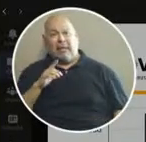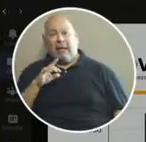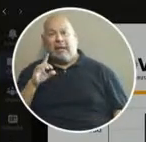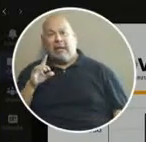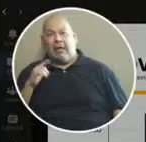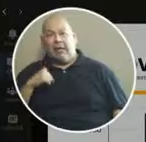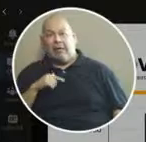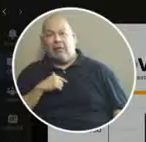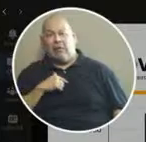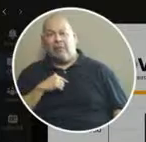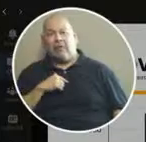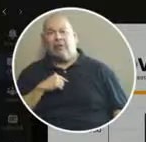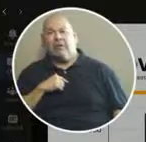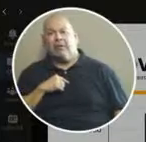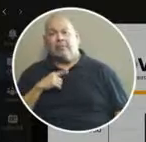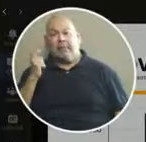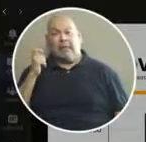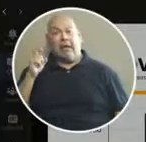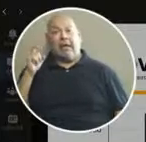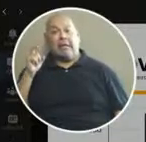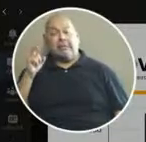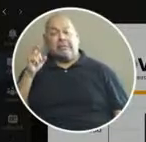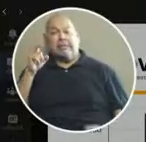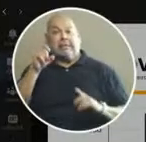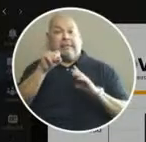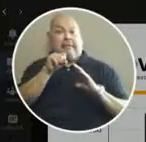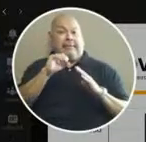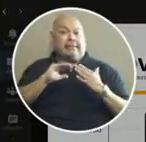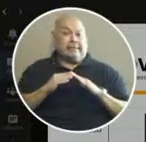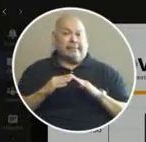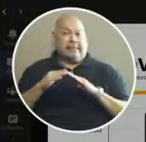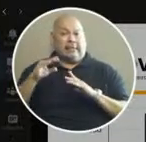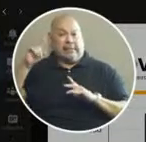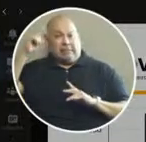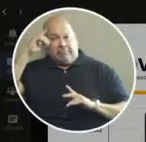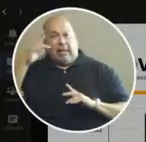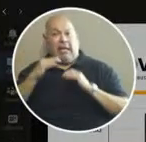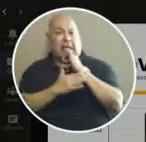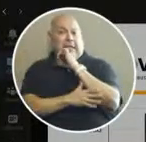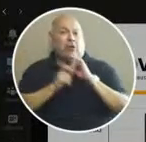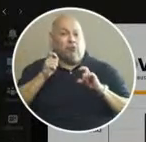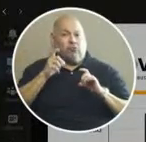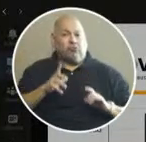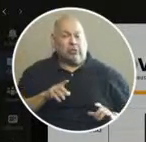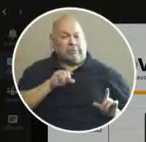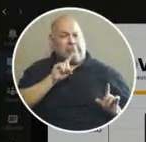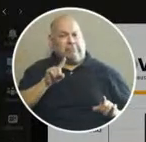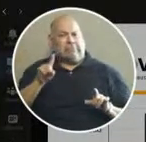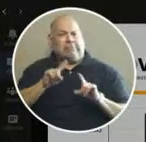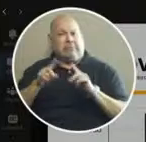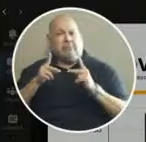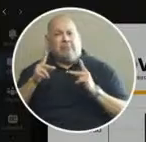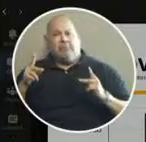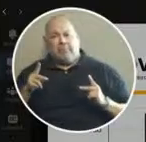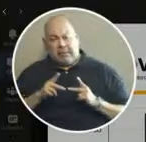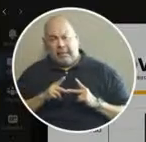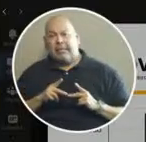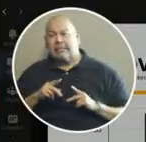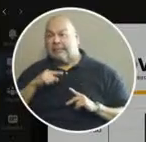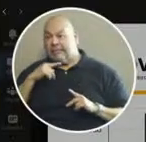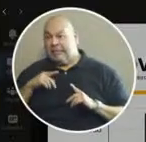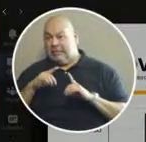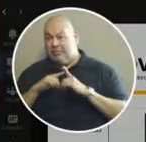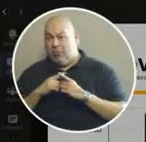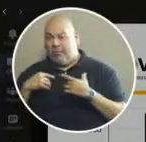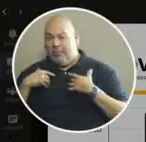que se han dado por parte del alcalde y del juez del condado. Llevamos también órdenes que se han dado por parte del Departamento de Salud que se